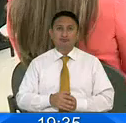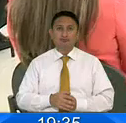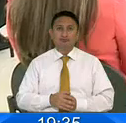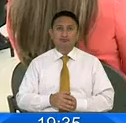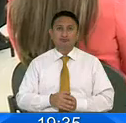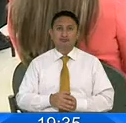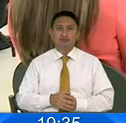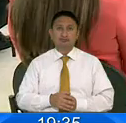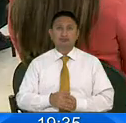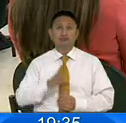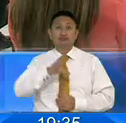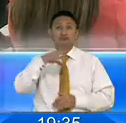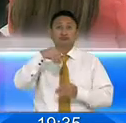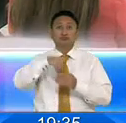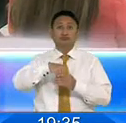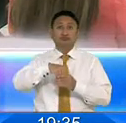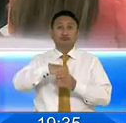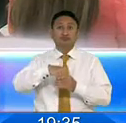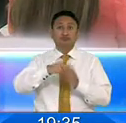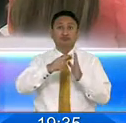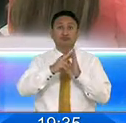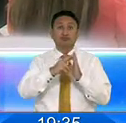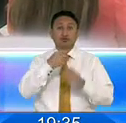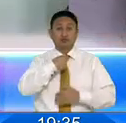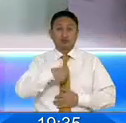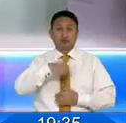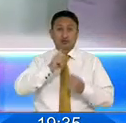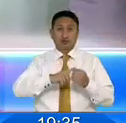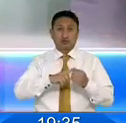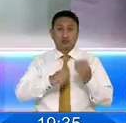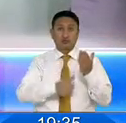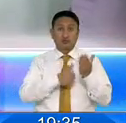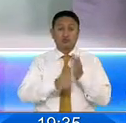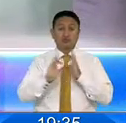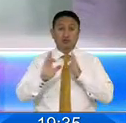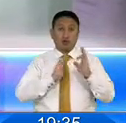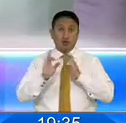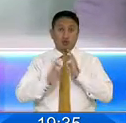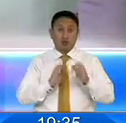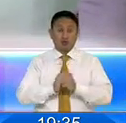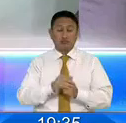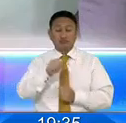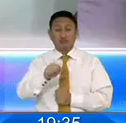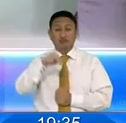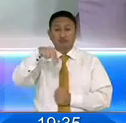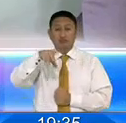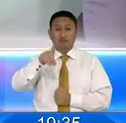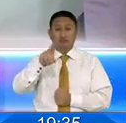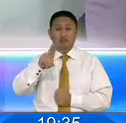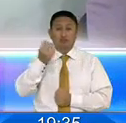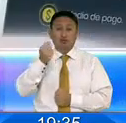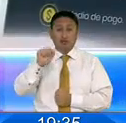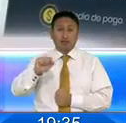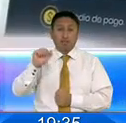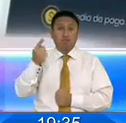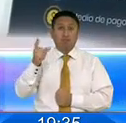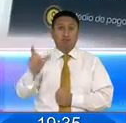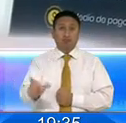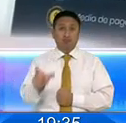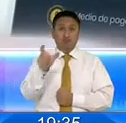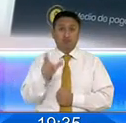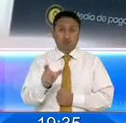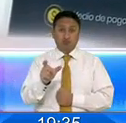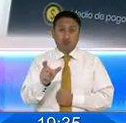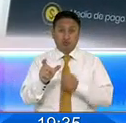las instalaciones de la matriz del Registro Civil de Quito, el ministro de Telecomunicaciones, Andrés Michelena, fue el primero en obtener su cédula